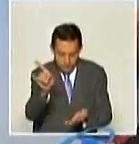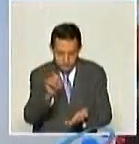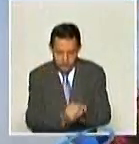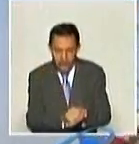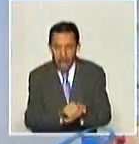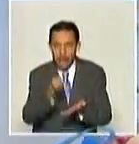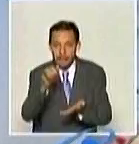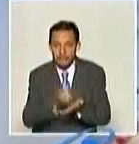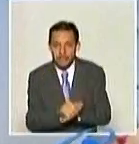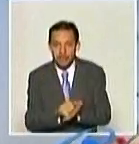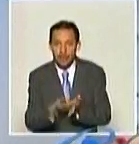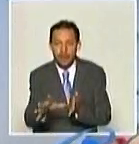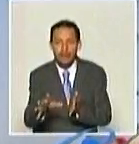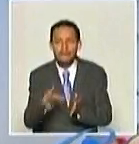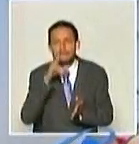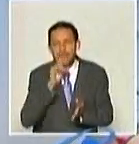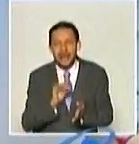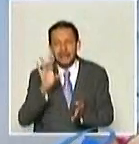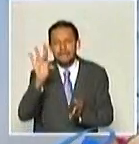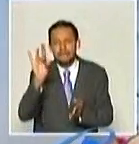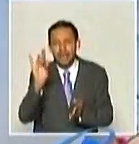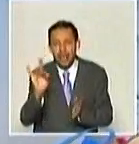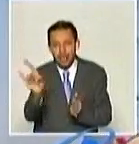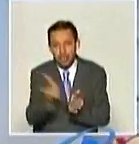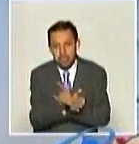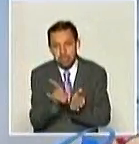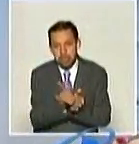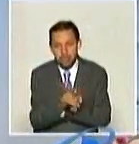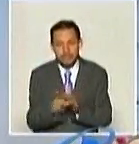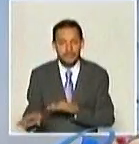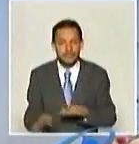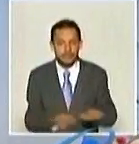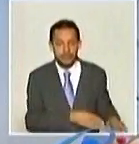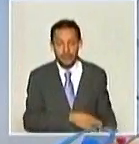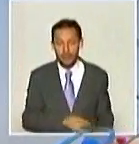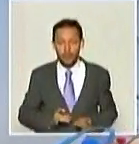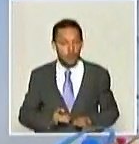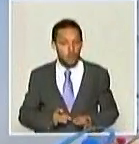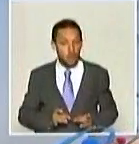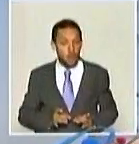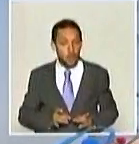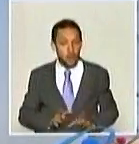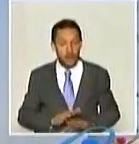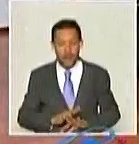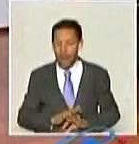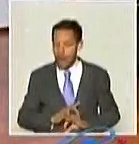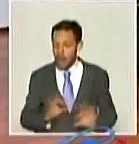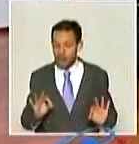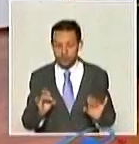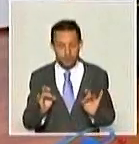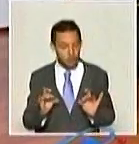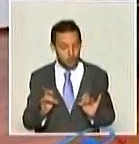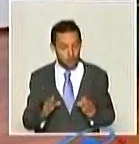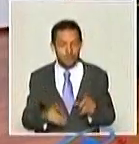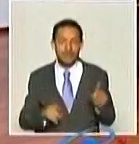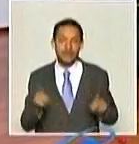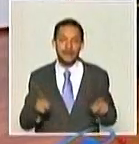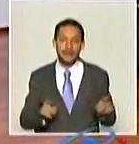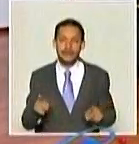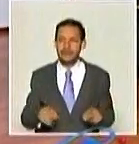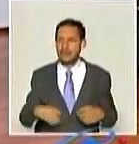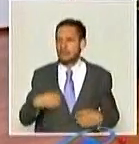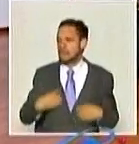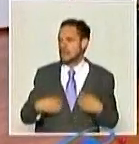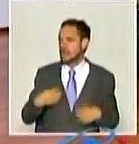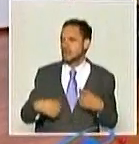nivel de la úlcera que está presentando. Y esto no duele, porque muchas personas están diciendo, la gente le teme mucho al